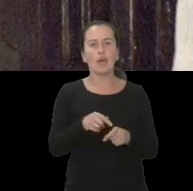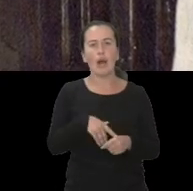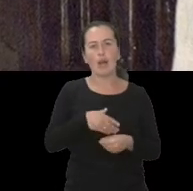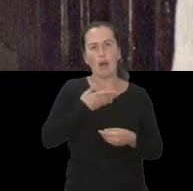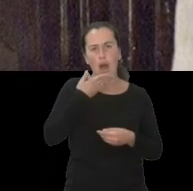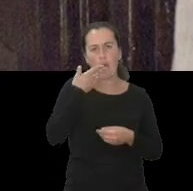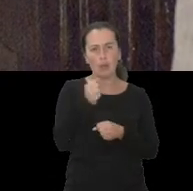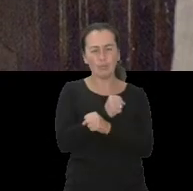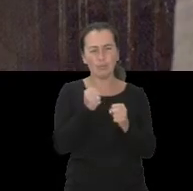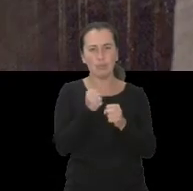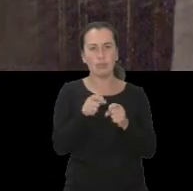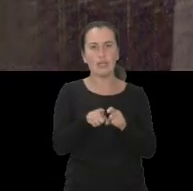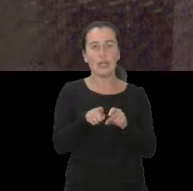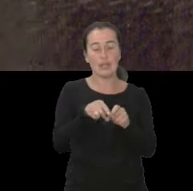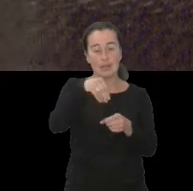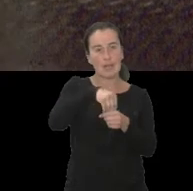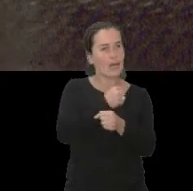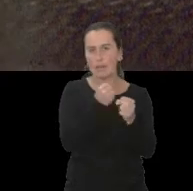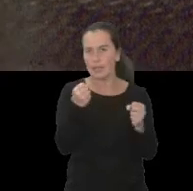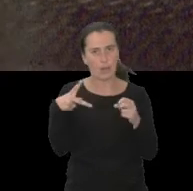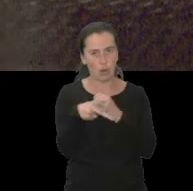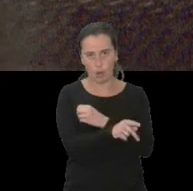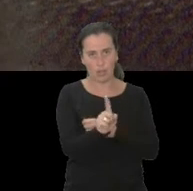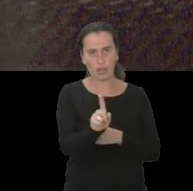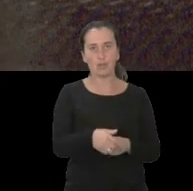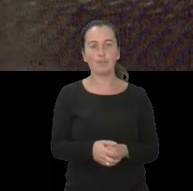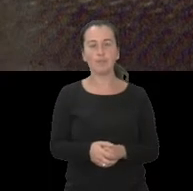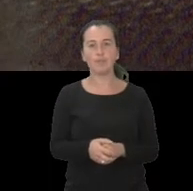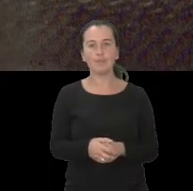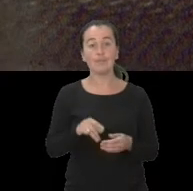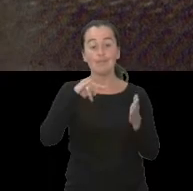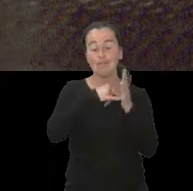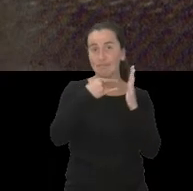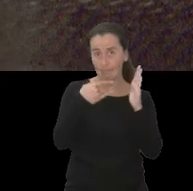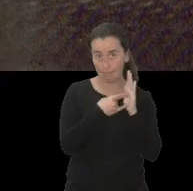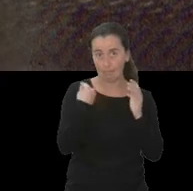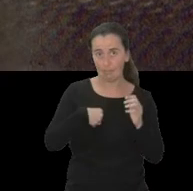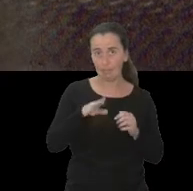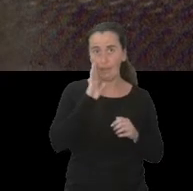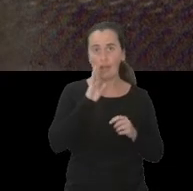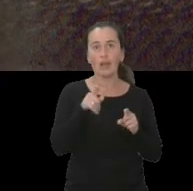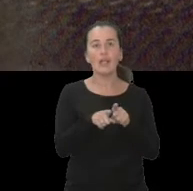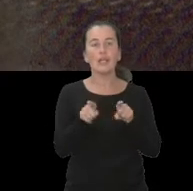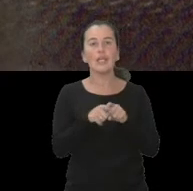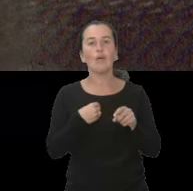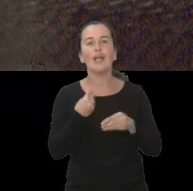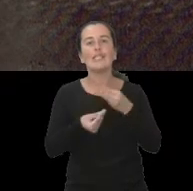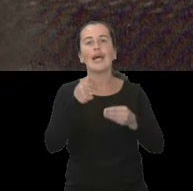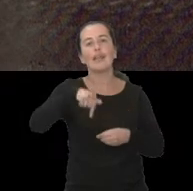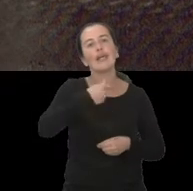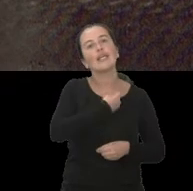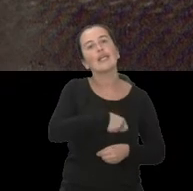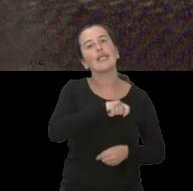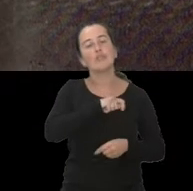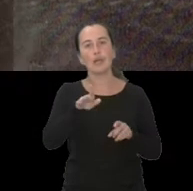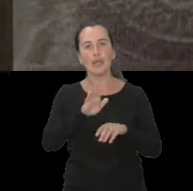para calentar las latas, evitando que revienten. Este sistema fue empleado en España para